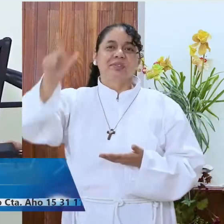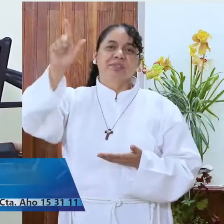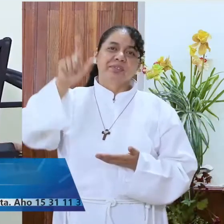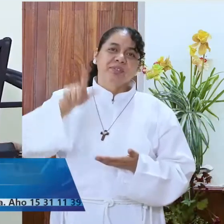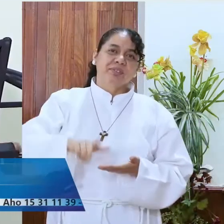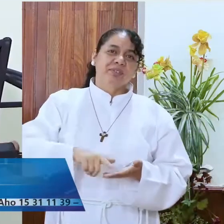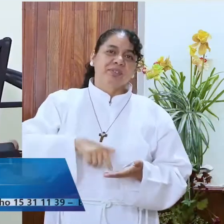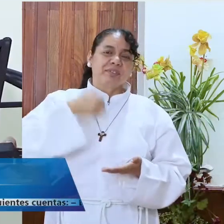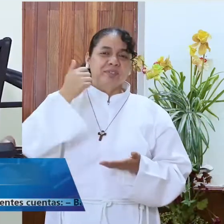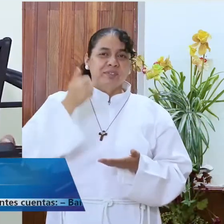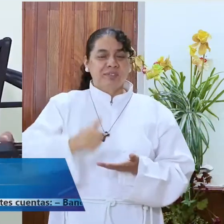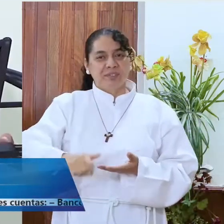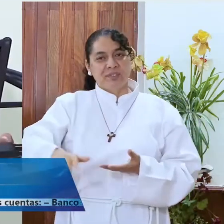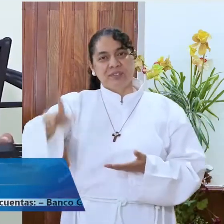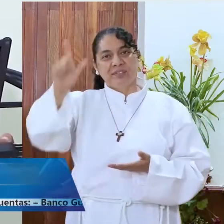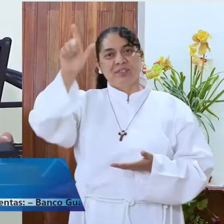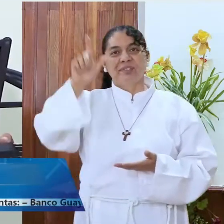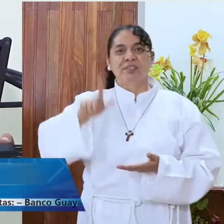aleluya